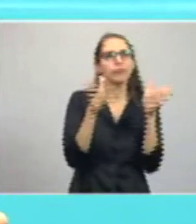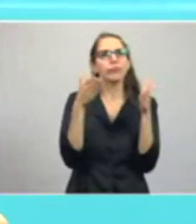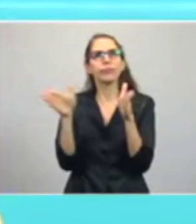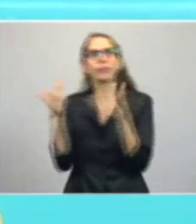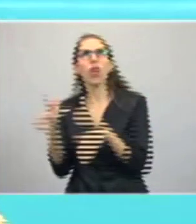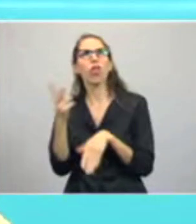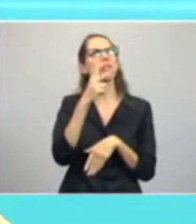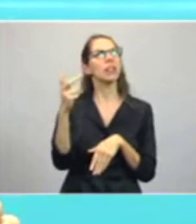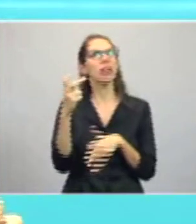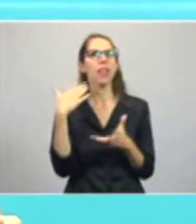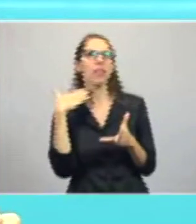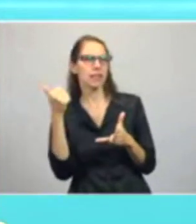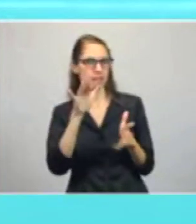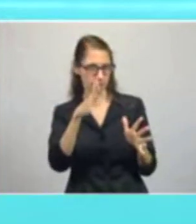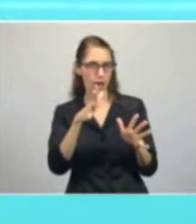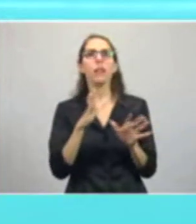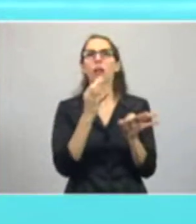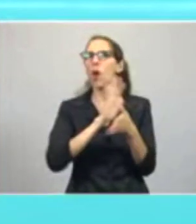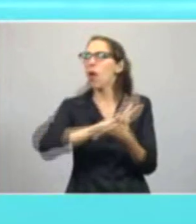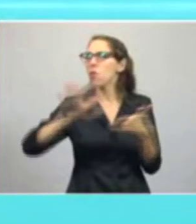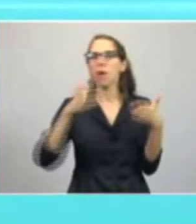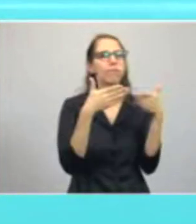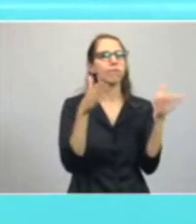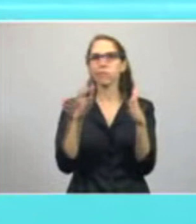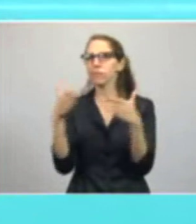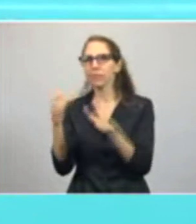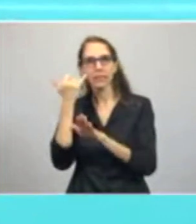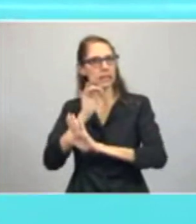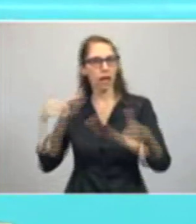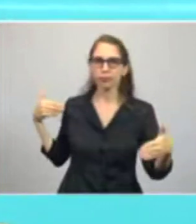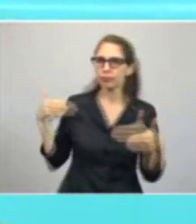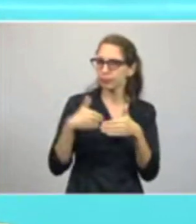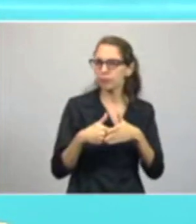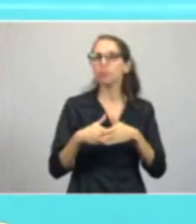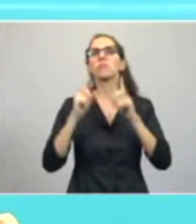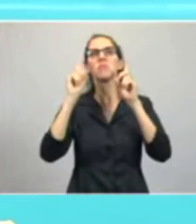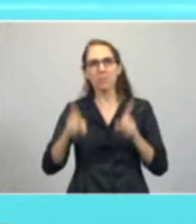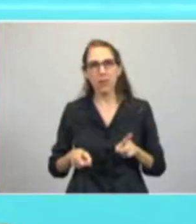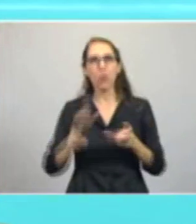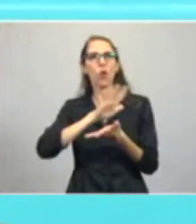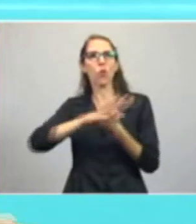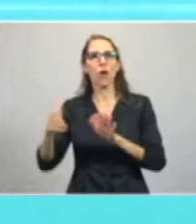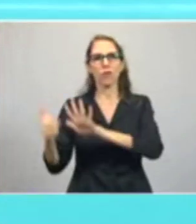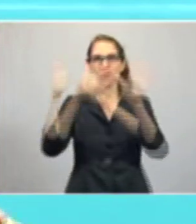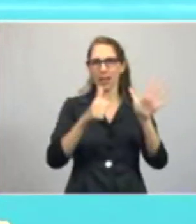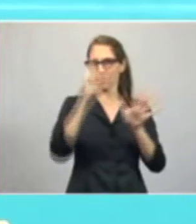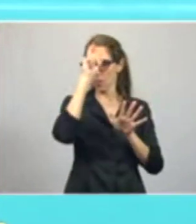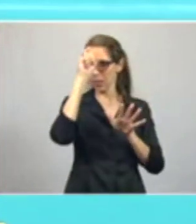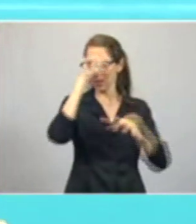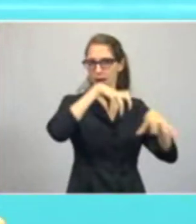216 creo, 216 escuelas llevamos inauguradas ya, llevamos abiertos 6 nuevos hospitales,